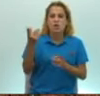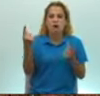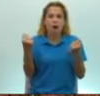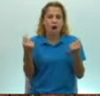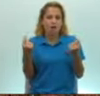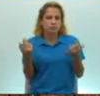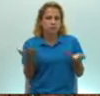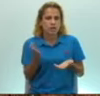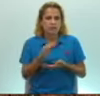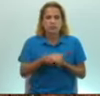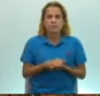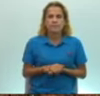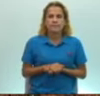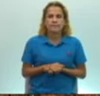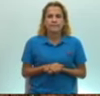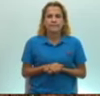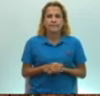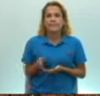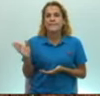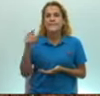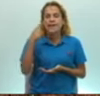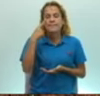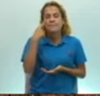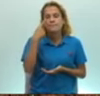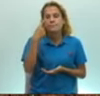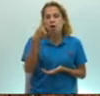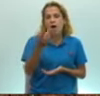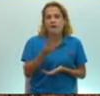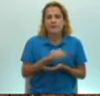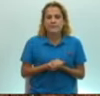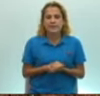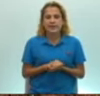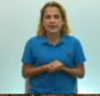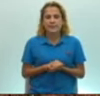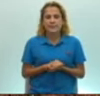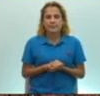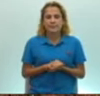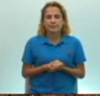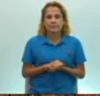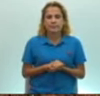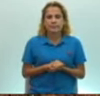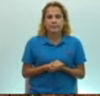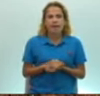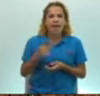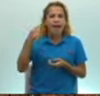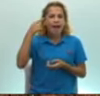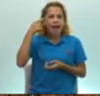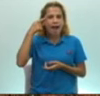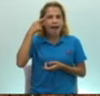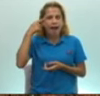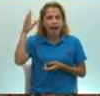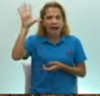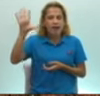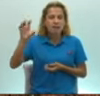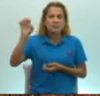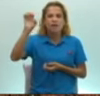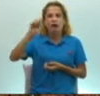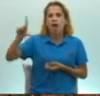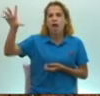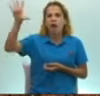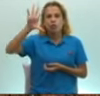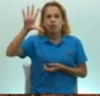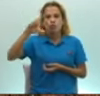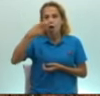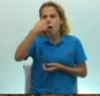del comercio, el desarrollo de la artesanía. Vamos a estar viendo presencia del Imperio Romano en Asia,